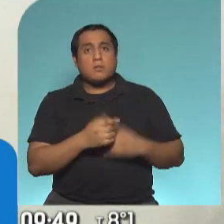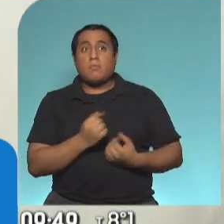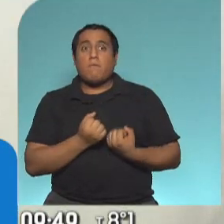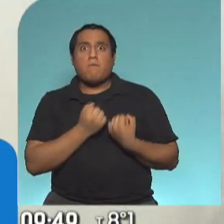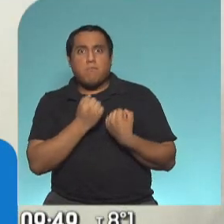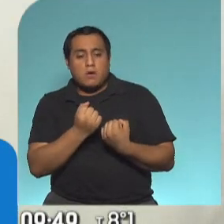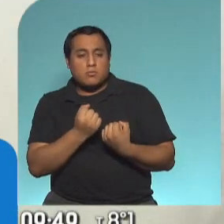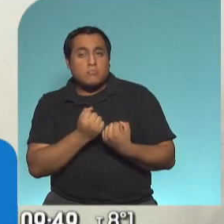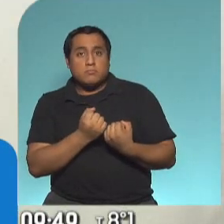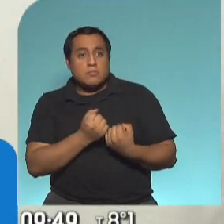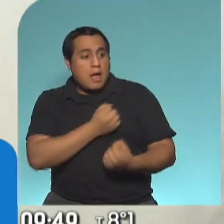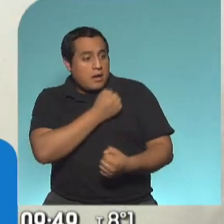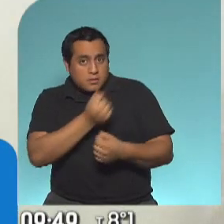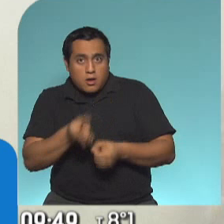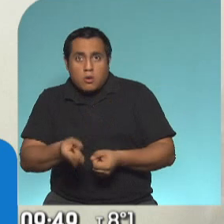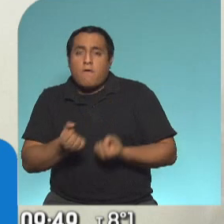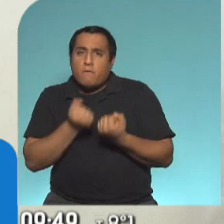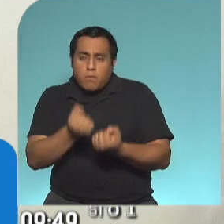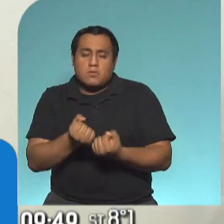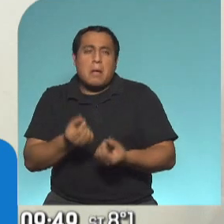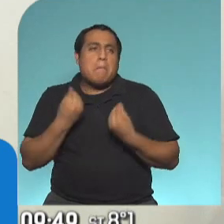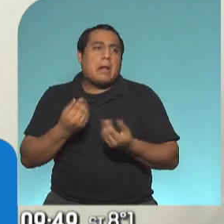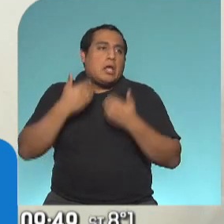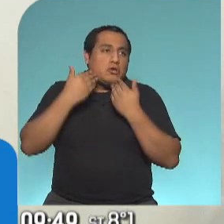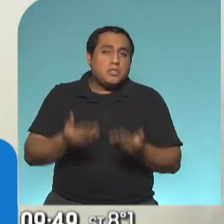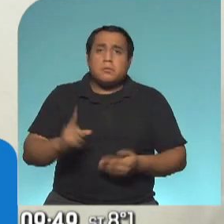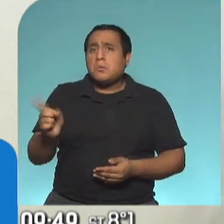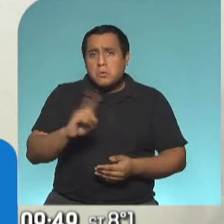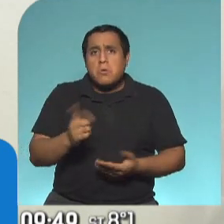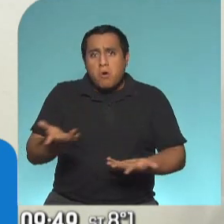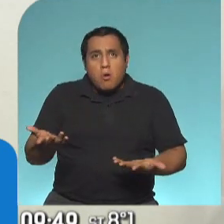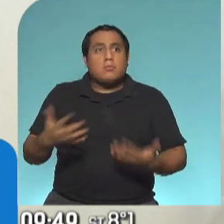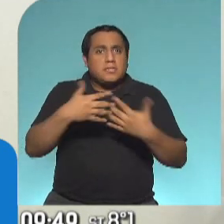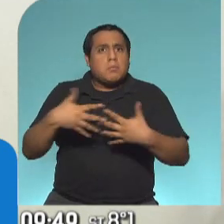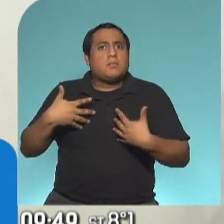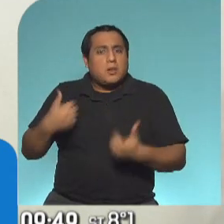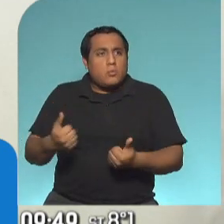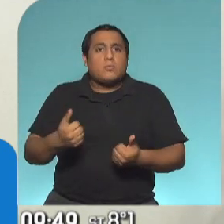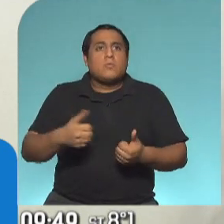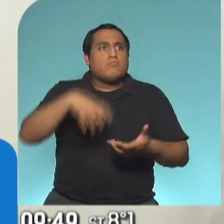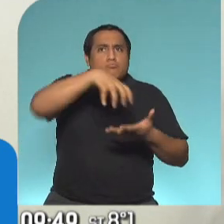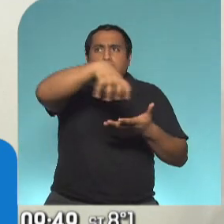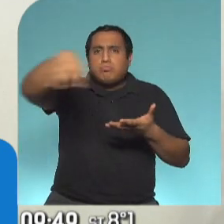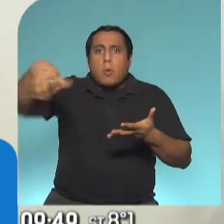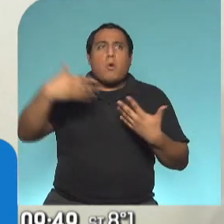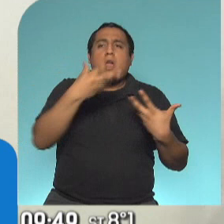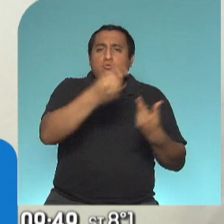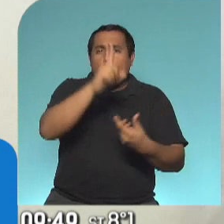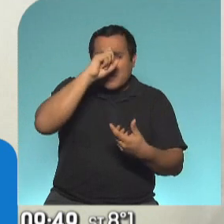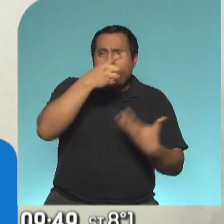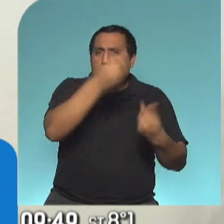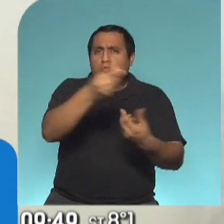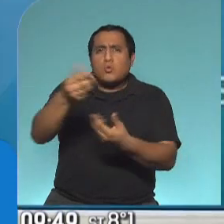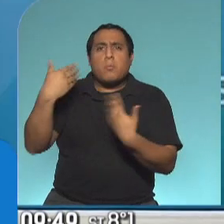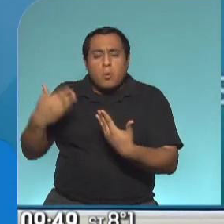que hemos realizado realmente está valiendo la pena hemos podido expandir el sistema de salud para dar respuesta cada día que el sistema de salud